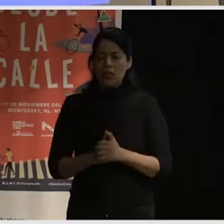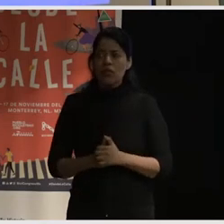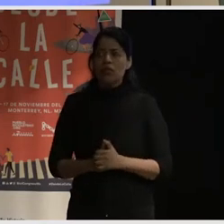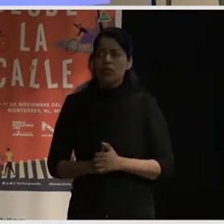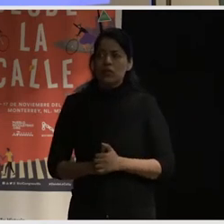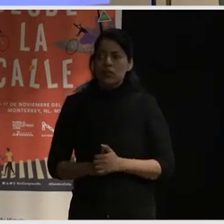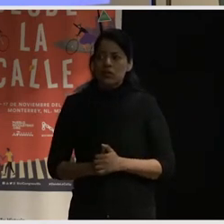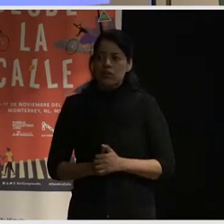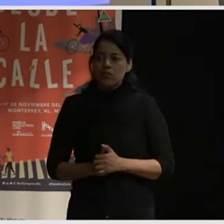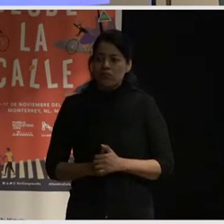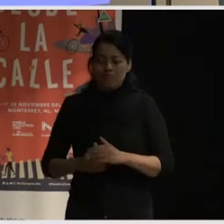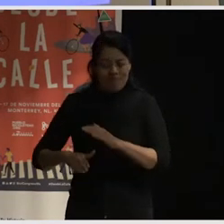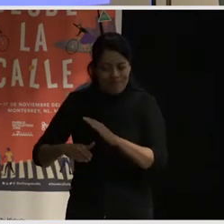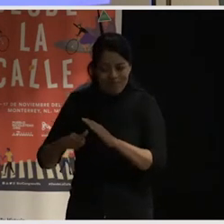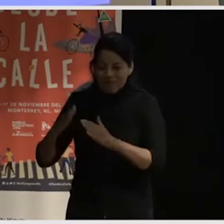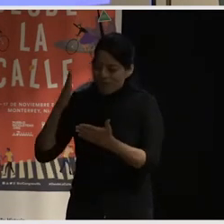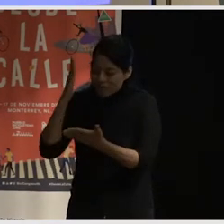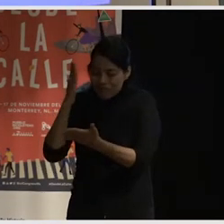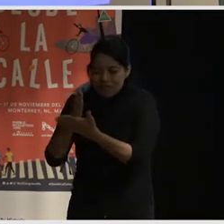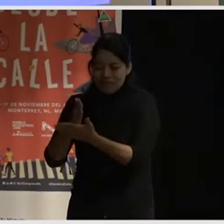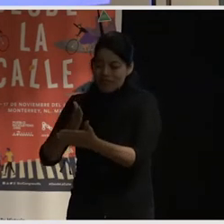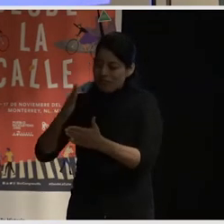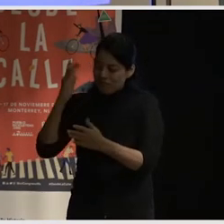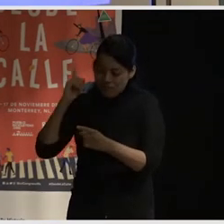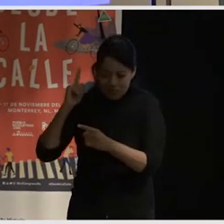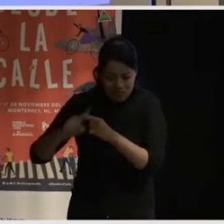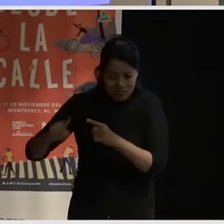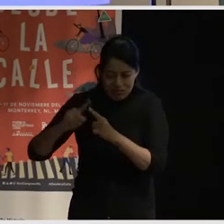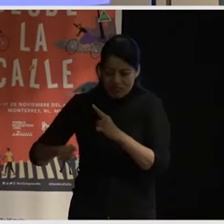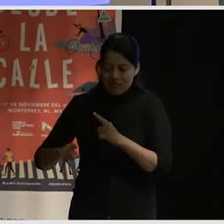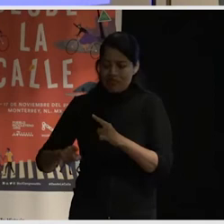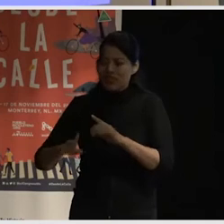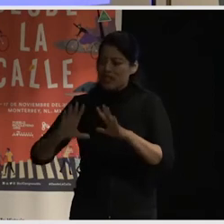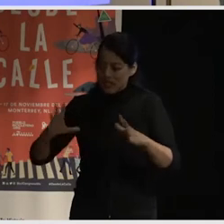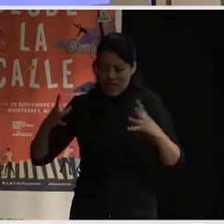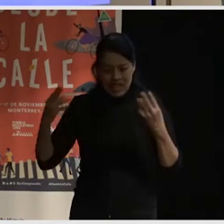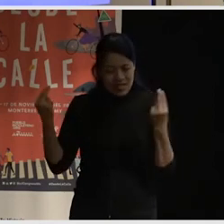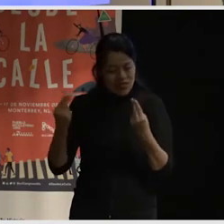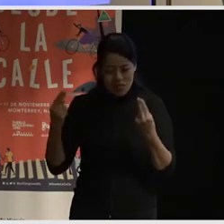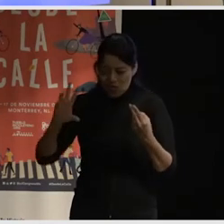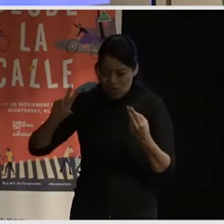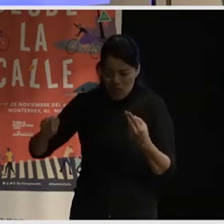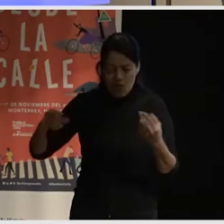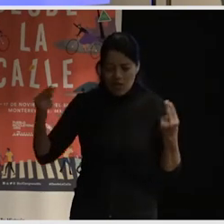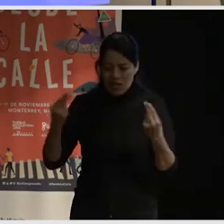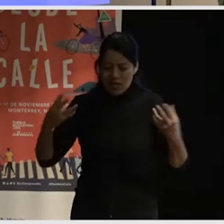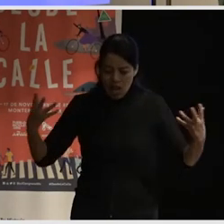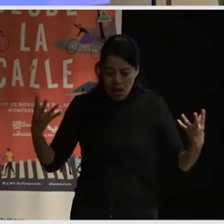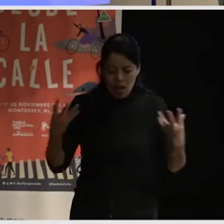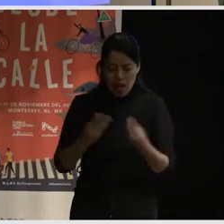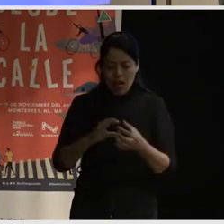digamos contraatacando levantando la voz haciendo comunidad pues bueno ese es